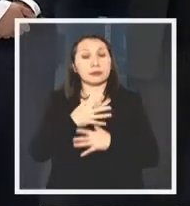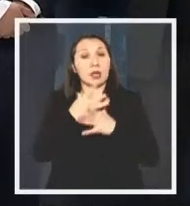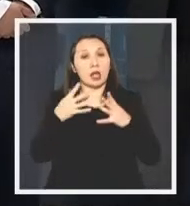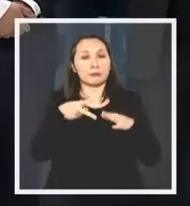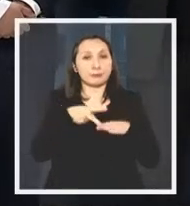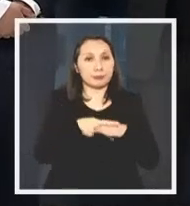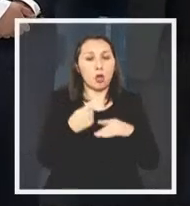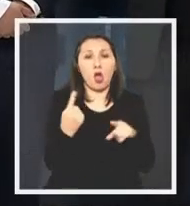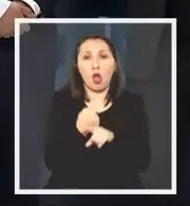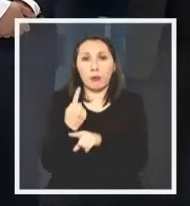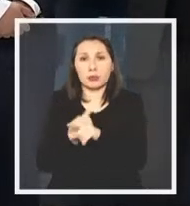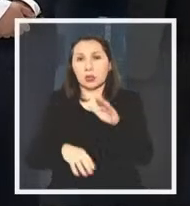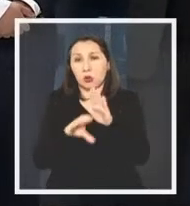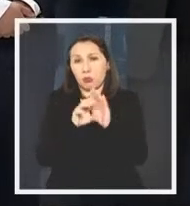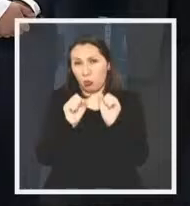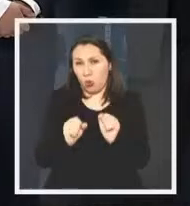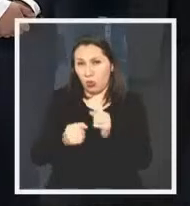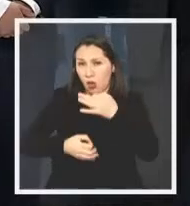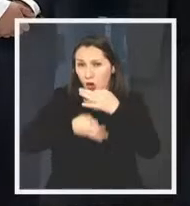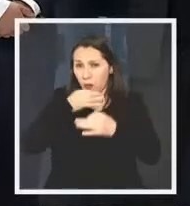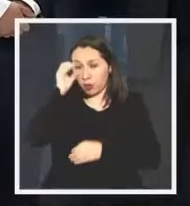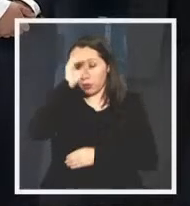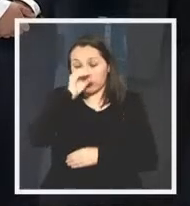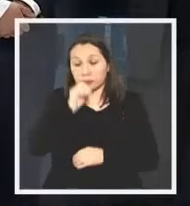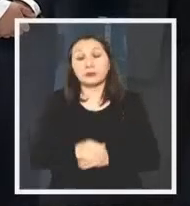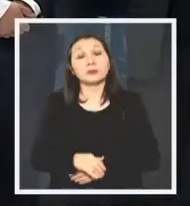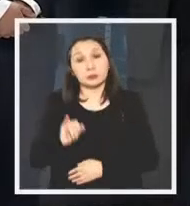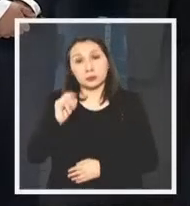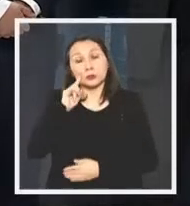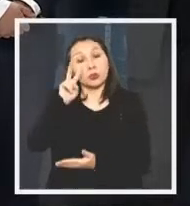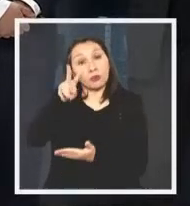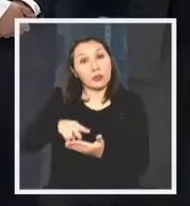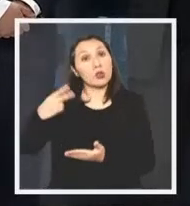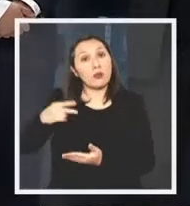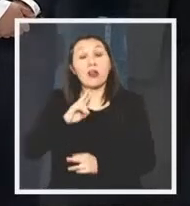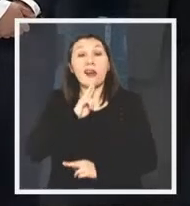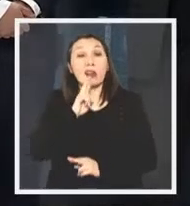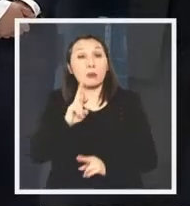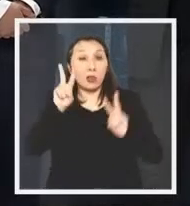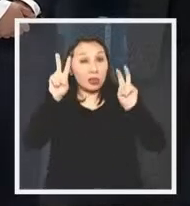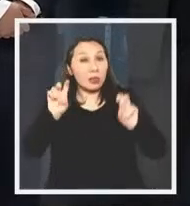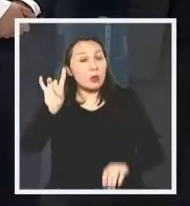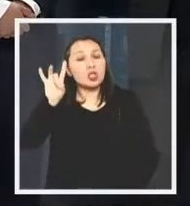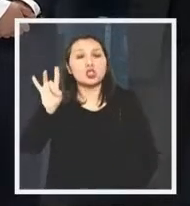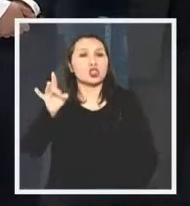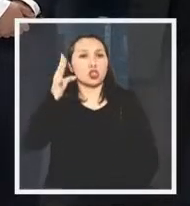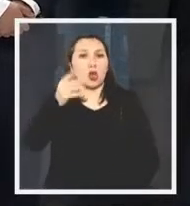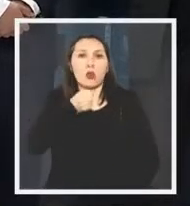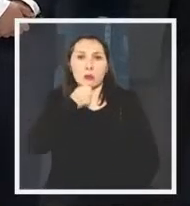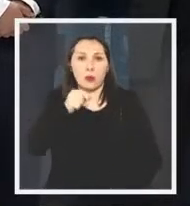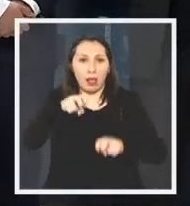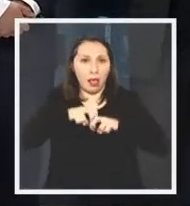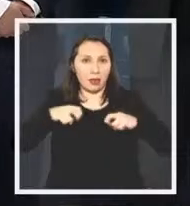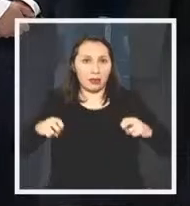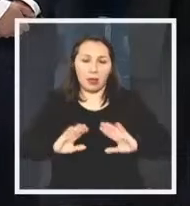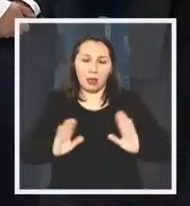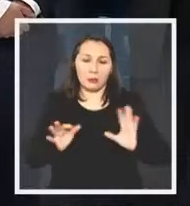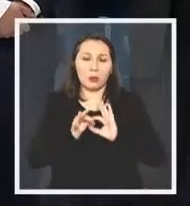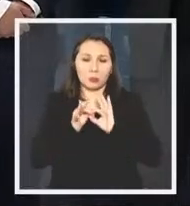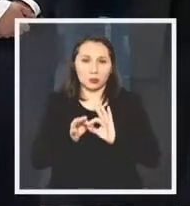a las conversaciones que si nos puede comentar respecto a eso mismo contestar preguntas referente al tema del punto de prensa Muchas